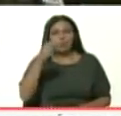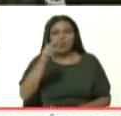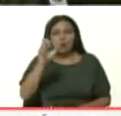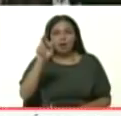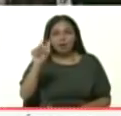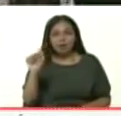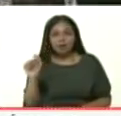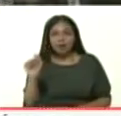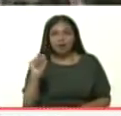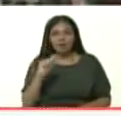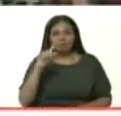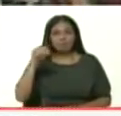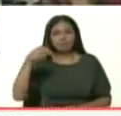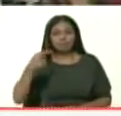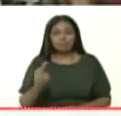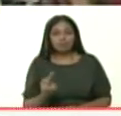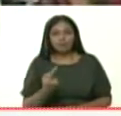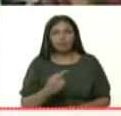Y luego,